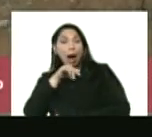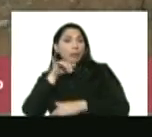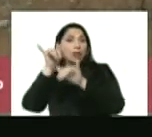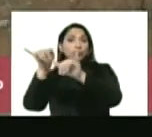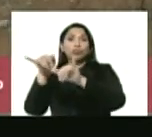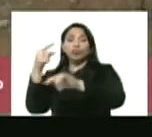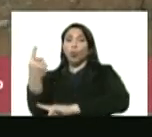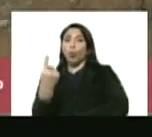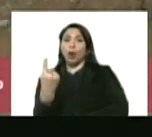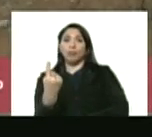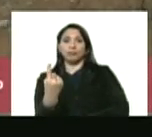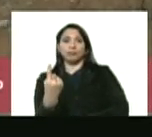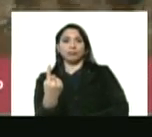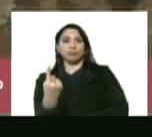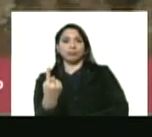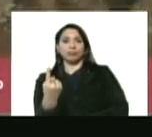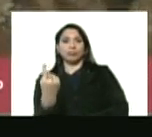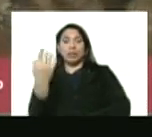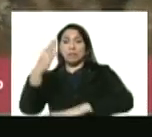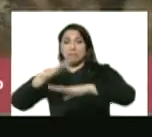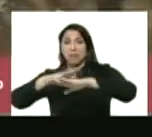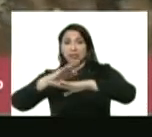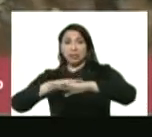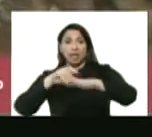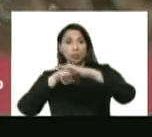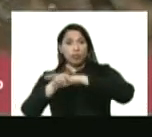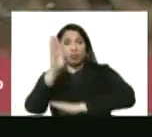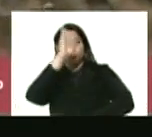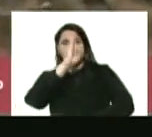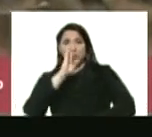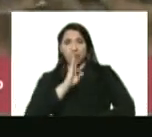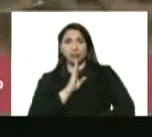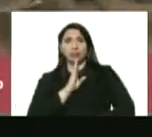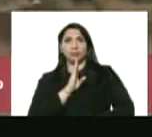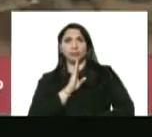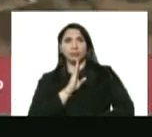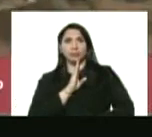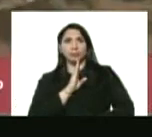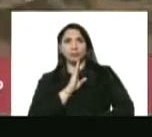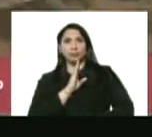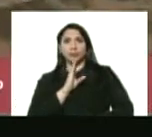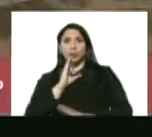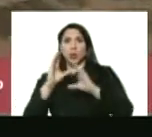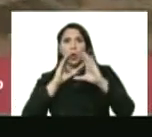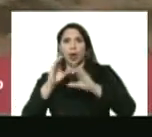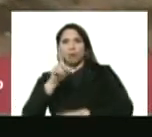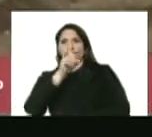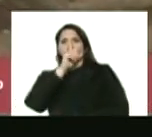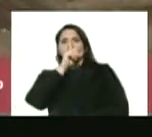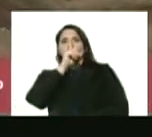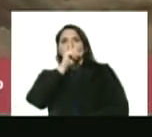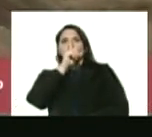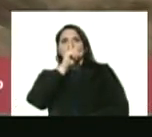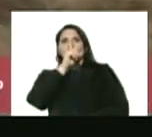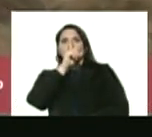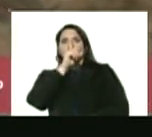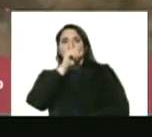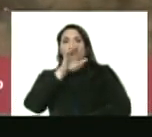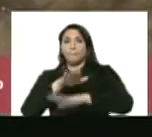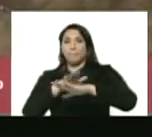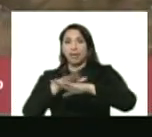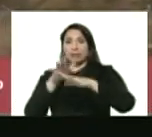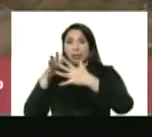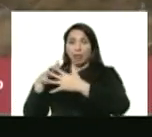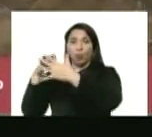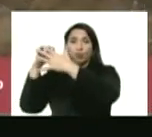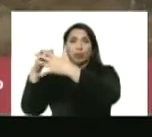solas de lo que está ocurriendo en Brasil. Los medios han acallado lo que ocurre en los Estados